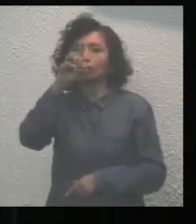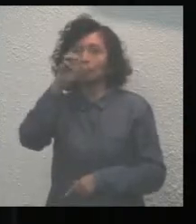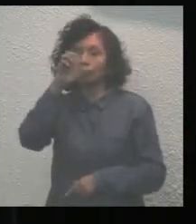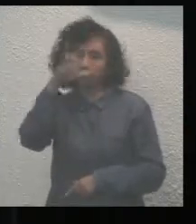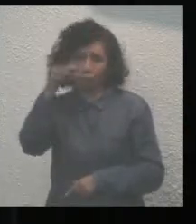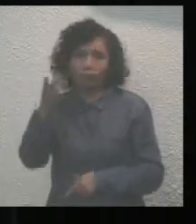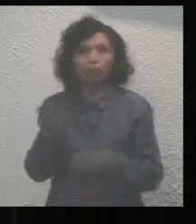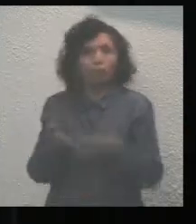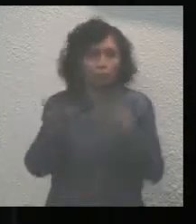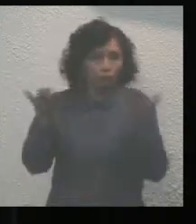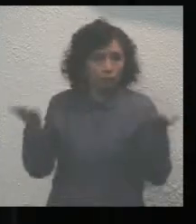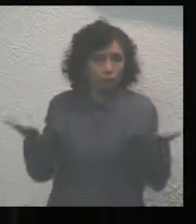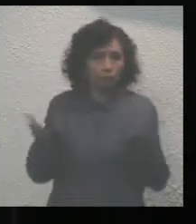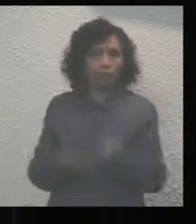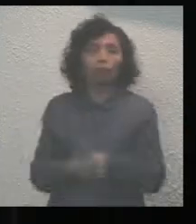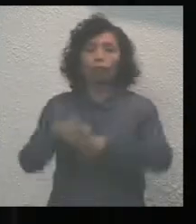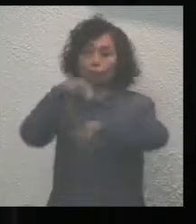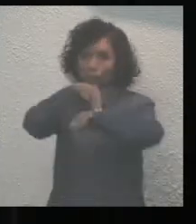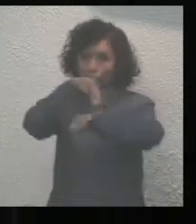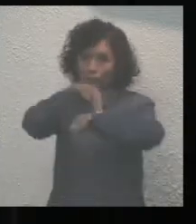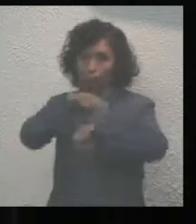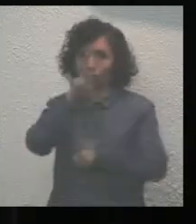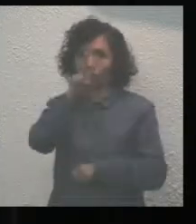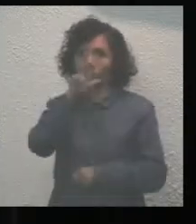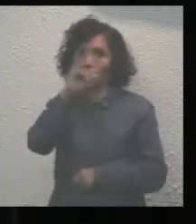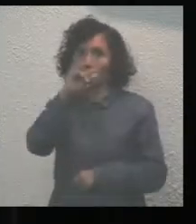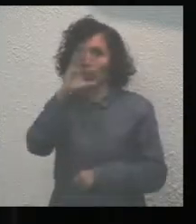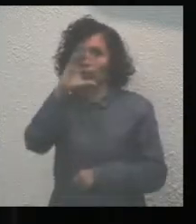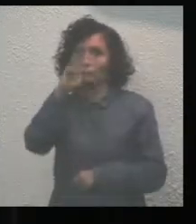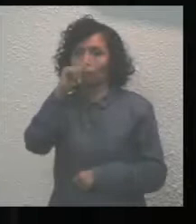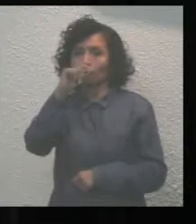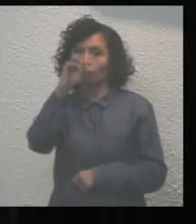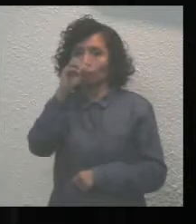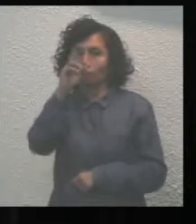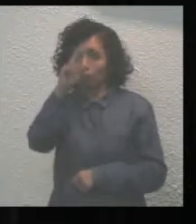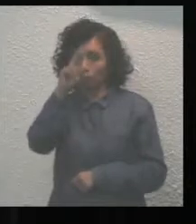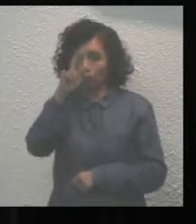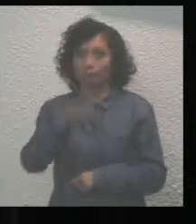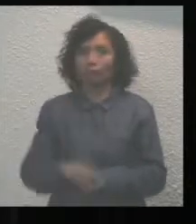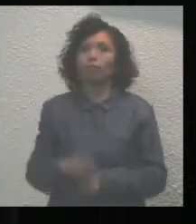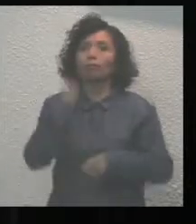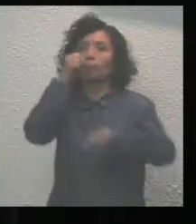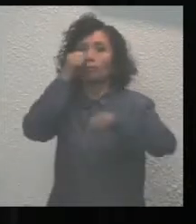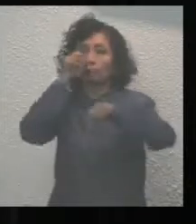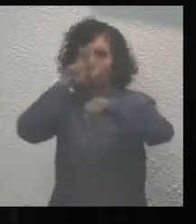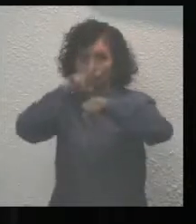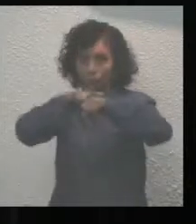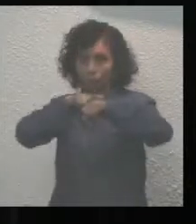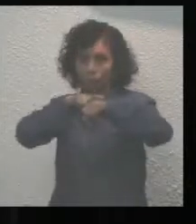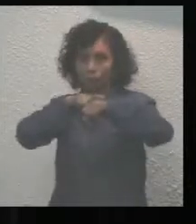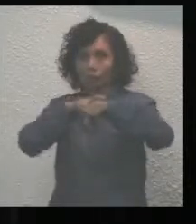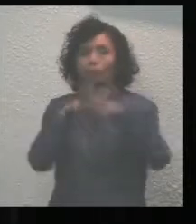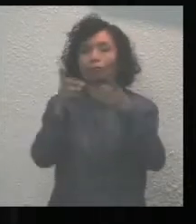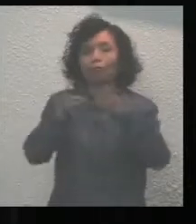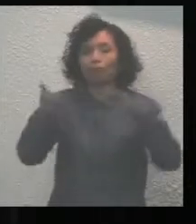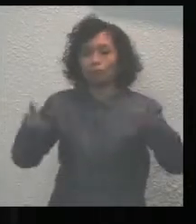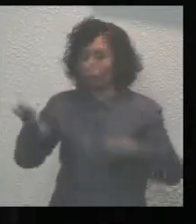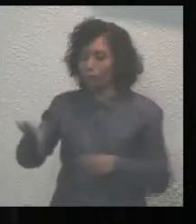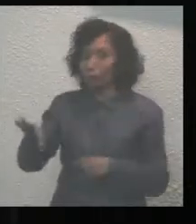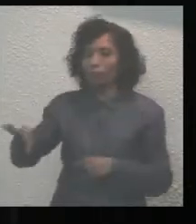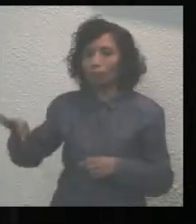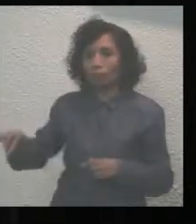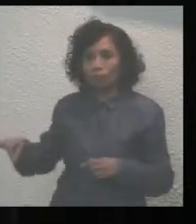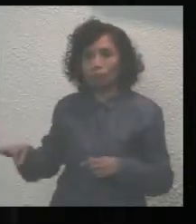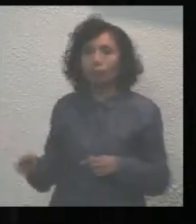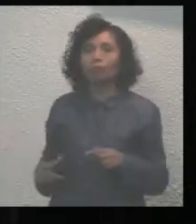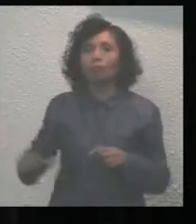supuesto al doctor Víctor Manuel Villalobos Arámbula, secretario de Agricultura y Desarrollo Rural del Gobierno de